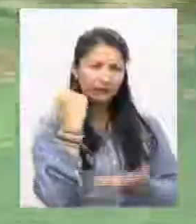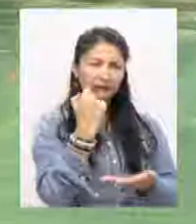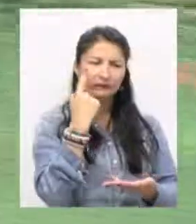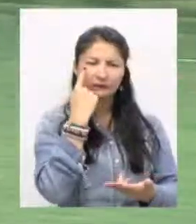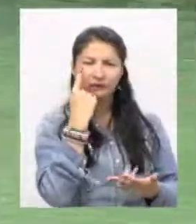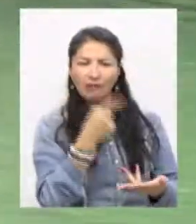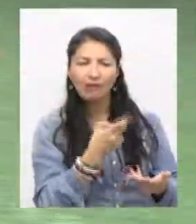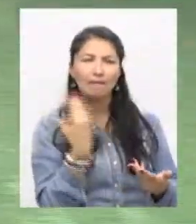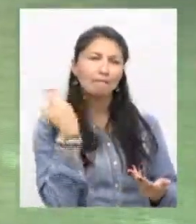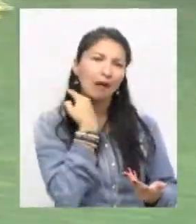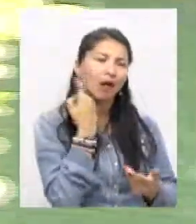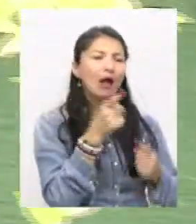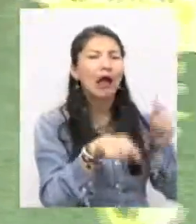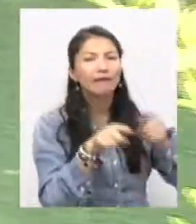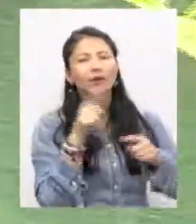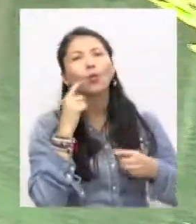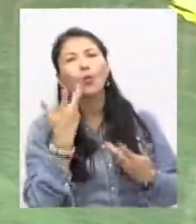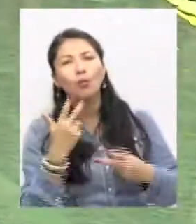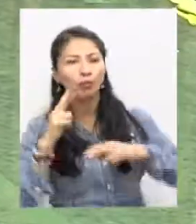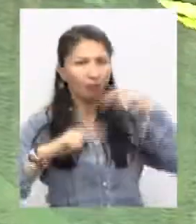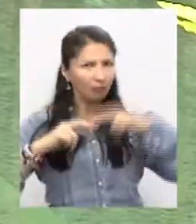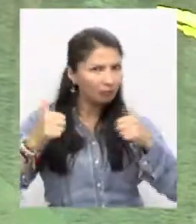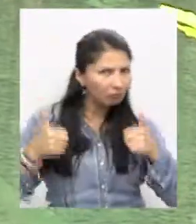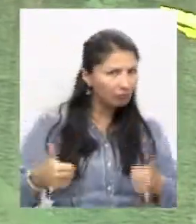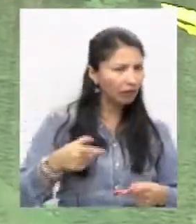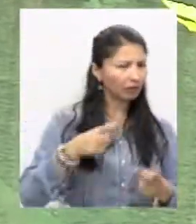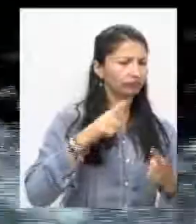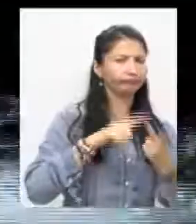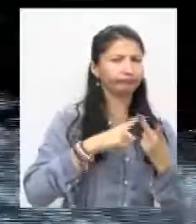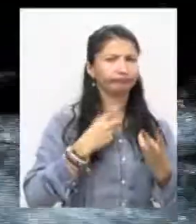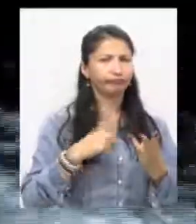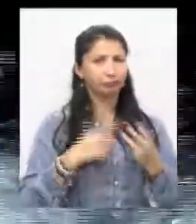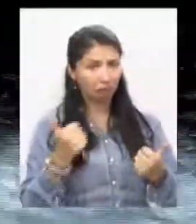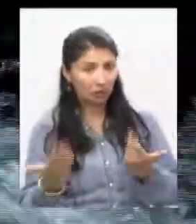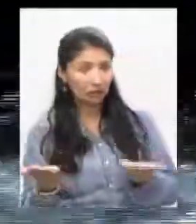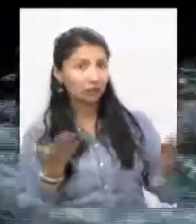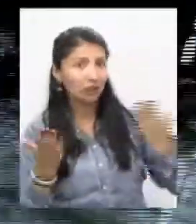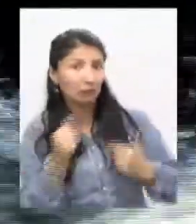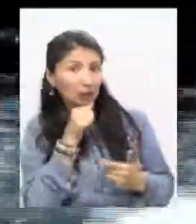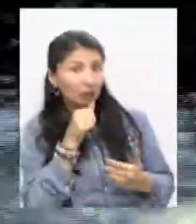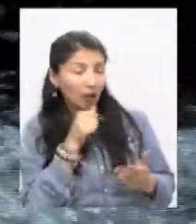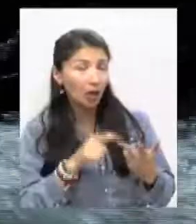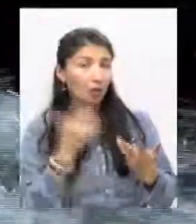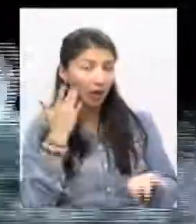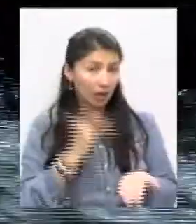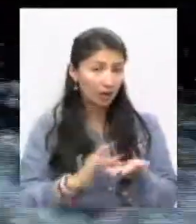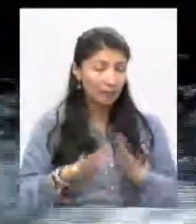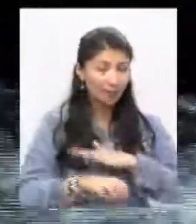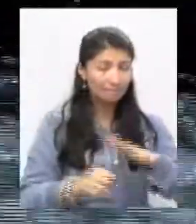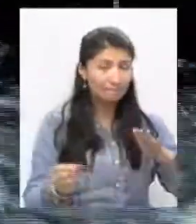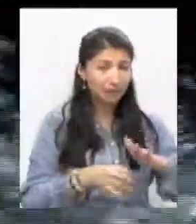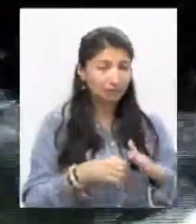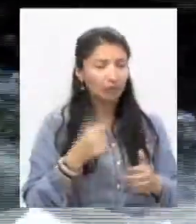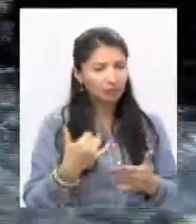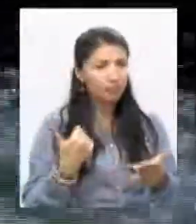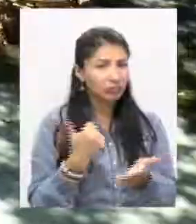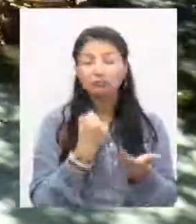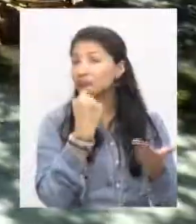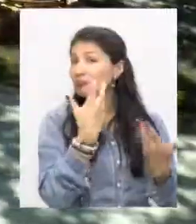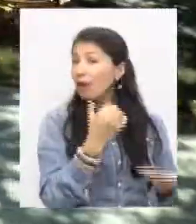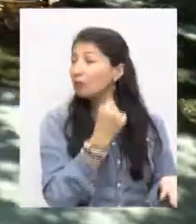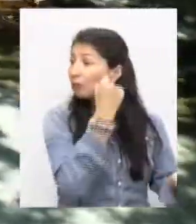el manejo de los recursos recibidos, el estado actual de las obras y cómo se están prestando los servicios de acueducto y saneamiento